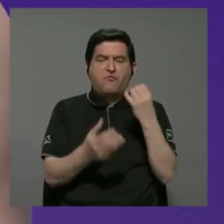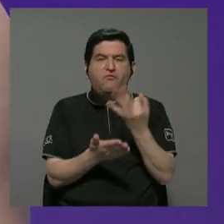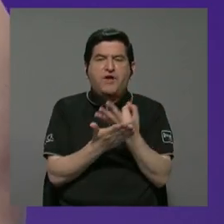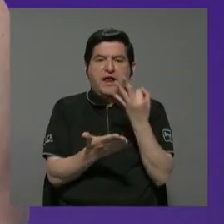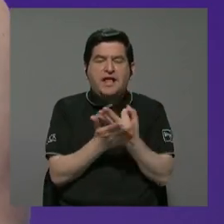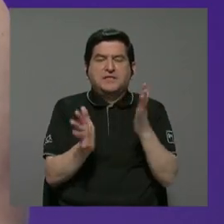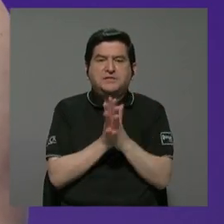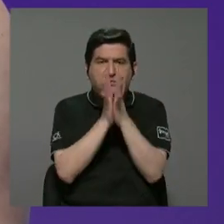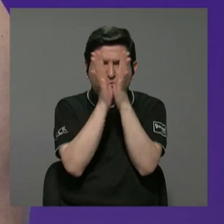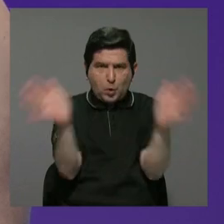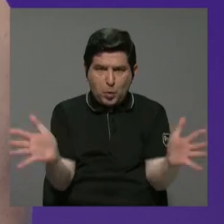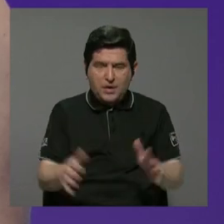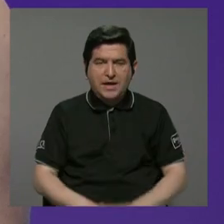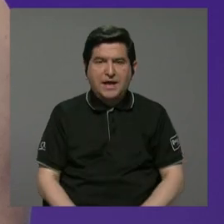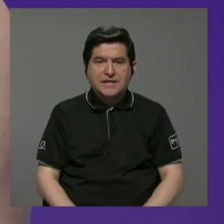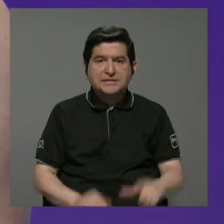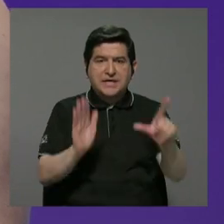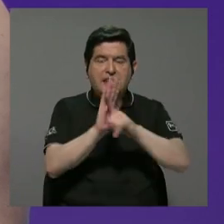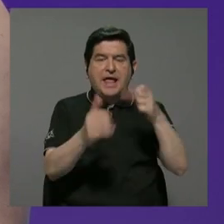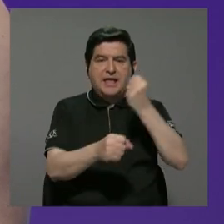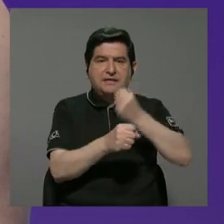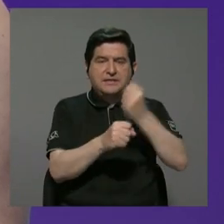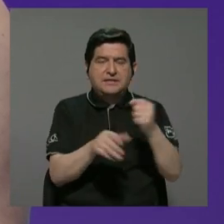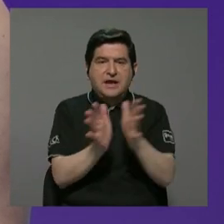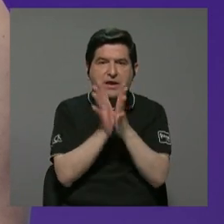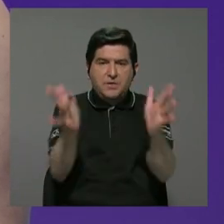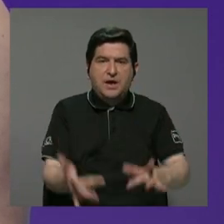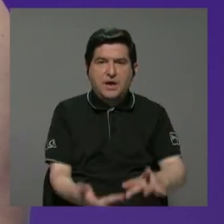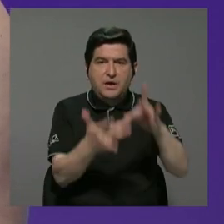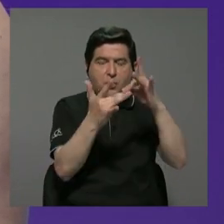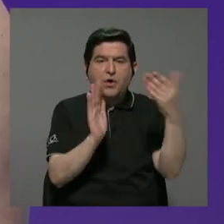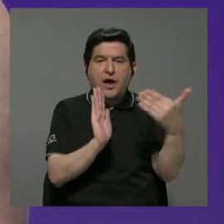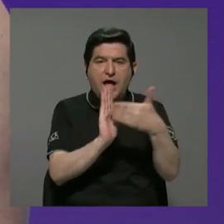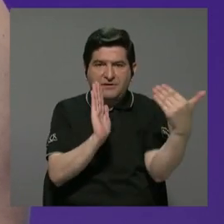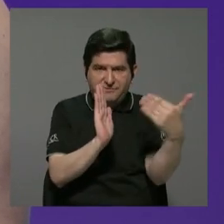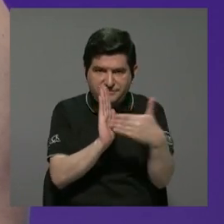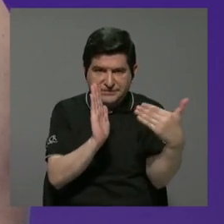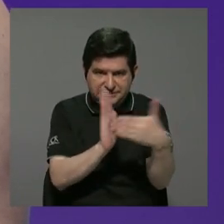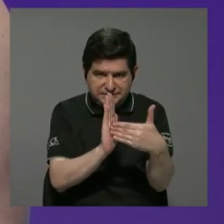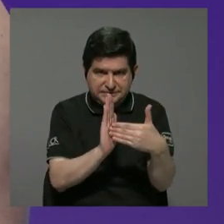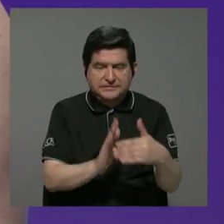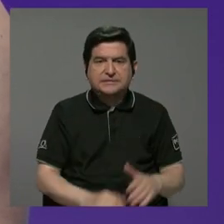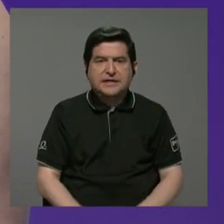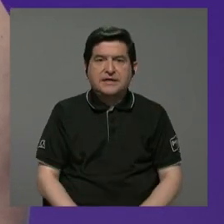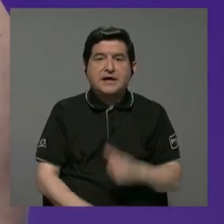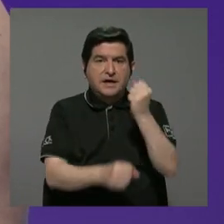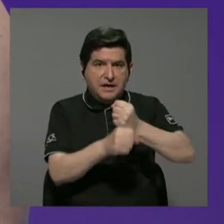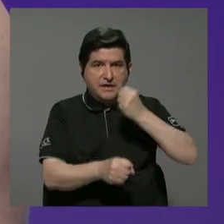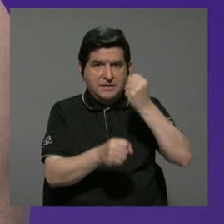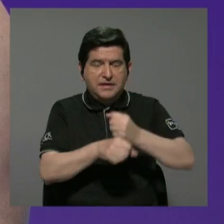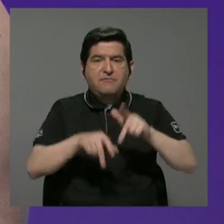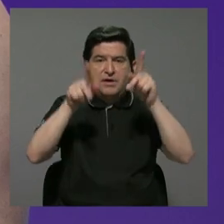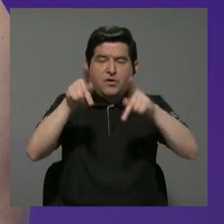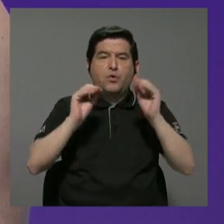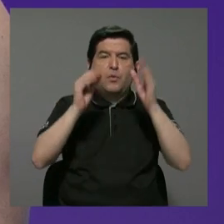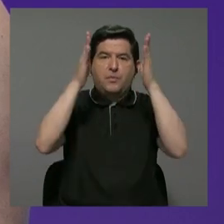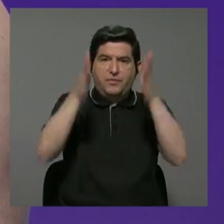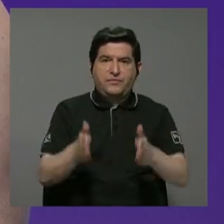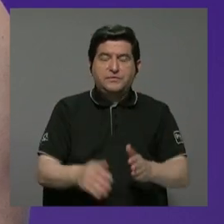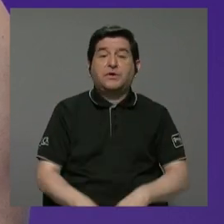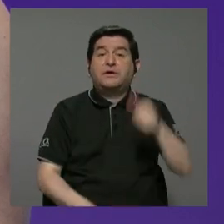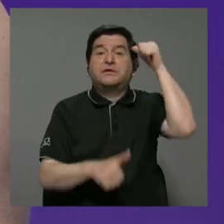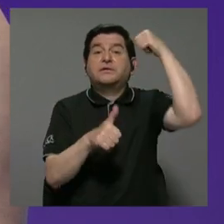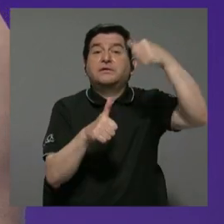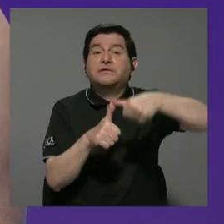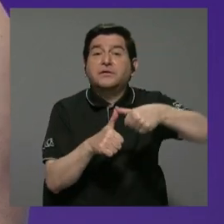Finanzas Públicas y la Ley de Empleo Público en particular vinieron a afectar muchísimo la labor de las personas docentes, ¿verdad?